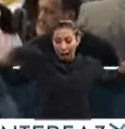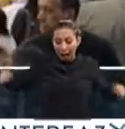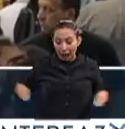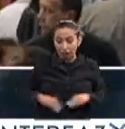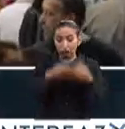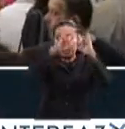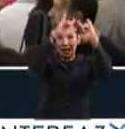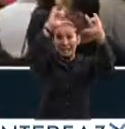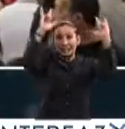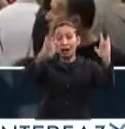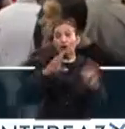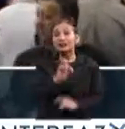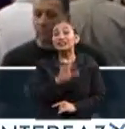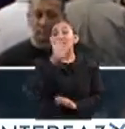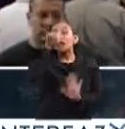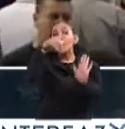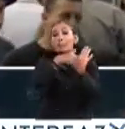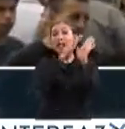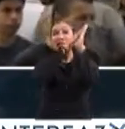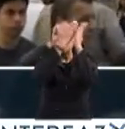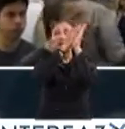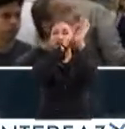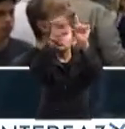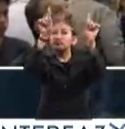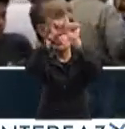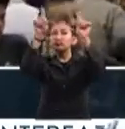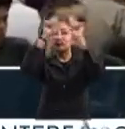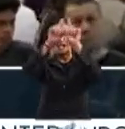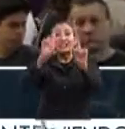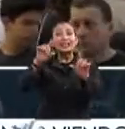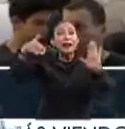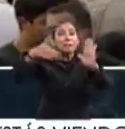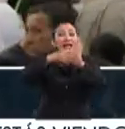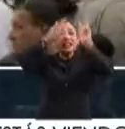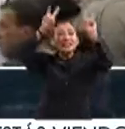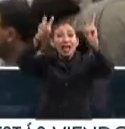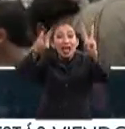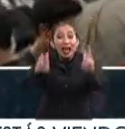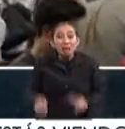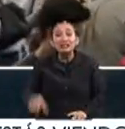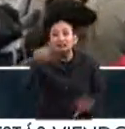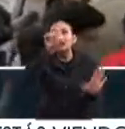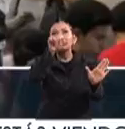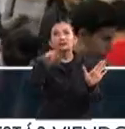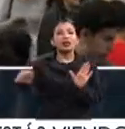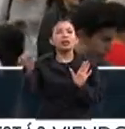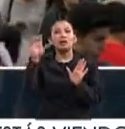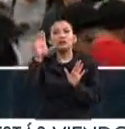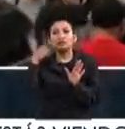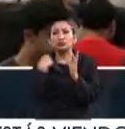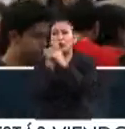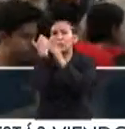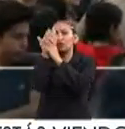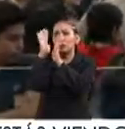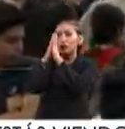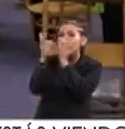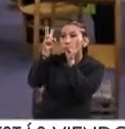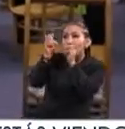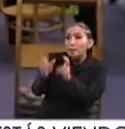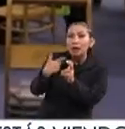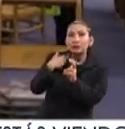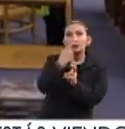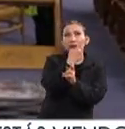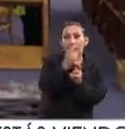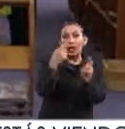stand. Te decía, con 35,000 ejemplares, son más de 4,000 títulos, casi o arriba de 600 novedades editoriales de las más